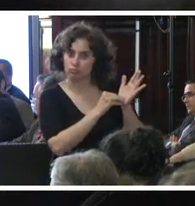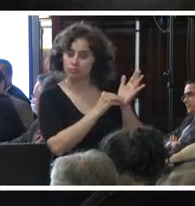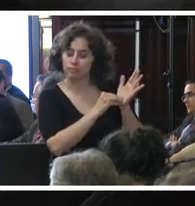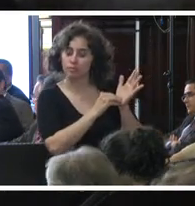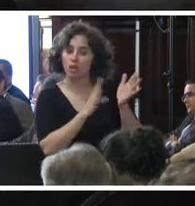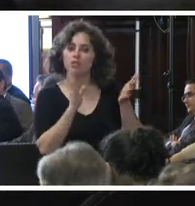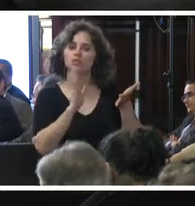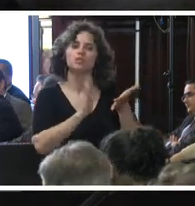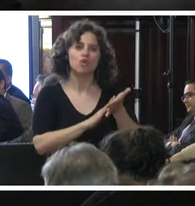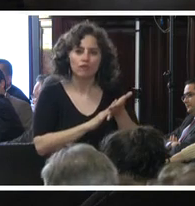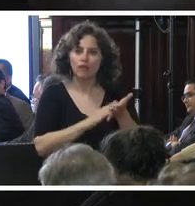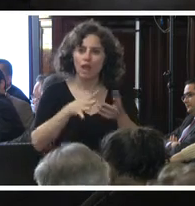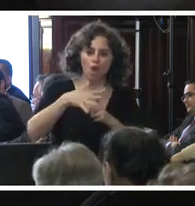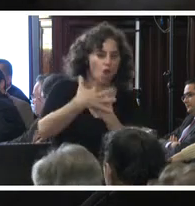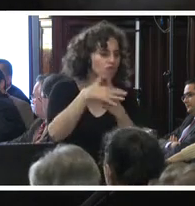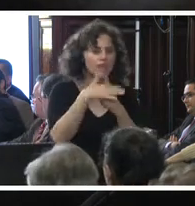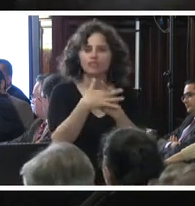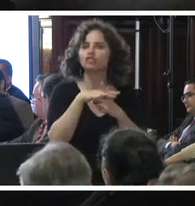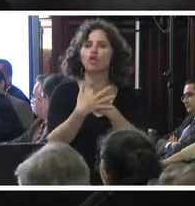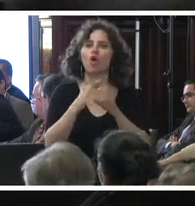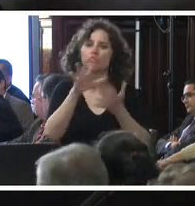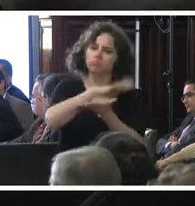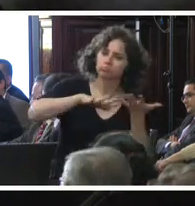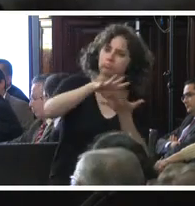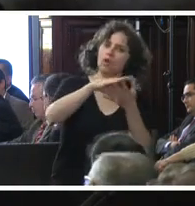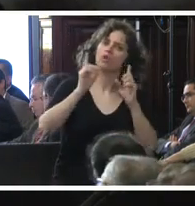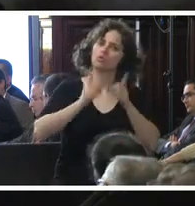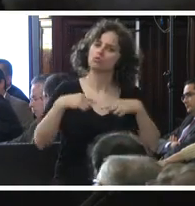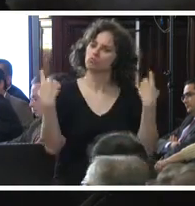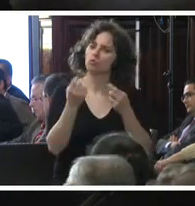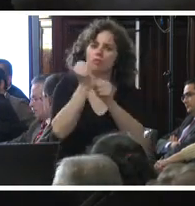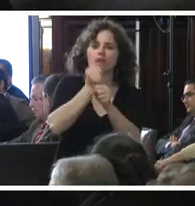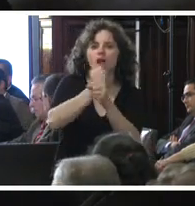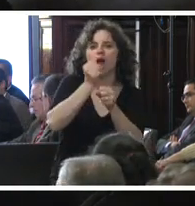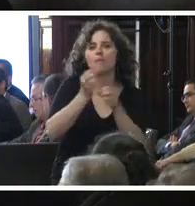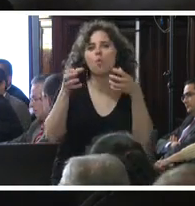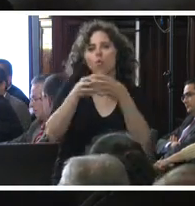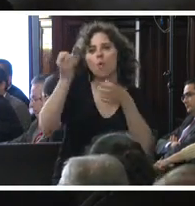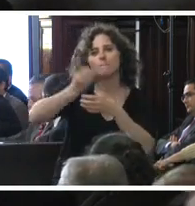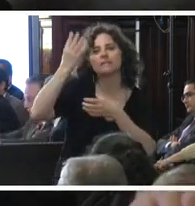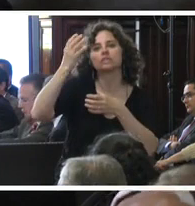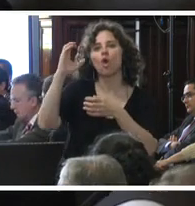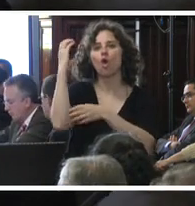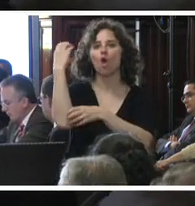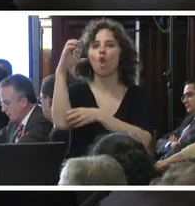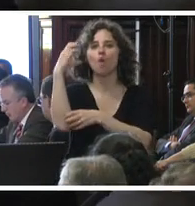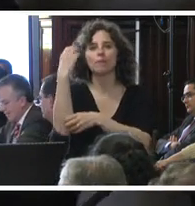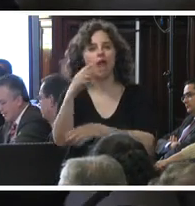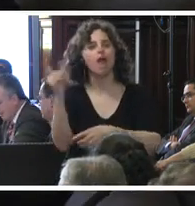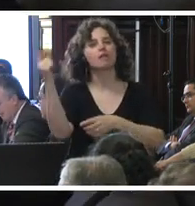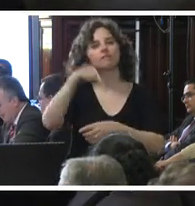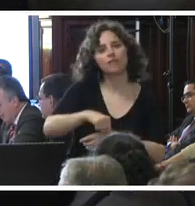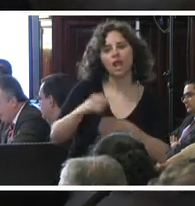en cuanto al contexto, bueno, precisamente nosotros trabajamos con un grupo de expertos colombianos que nos